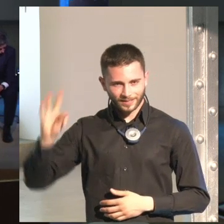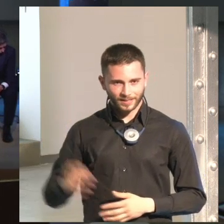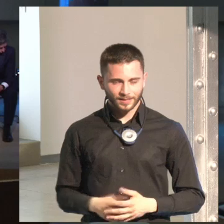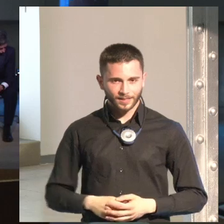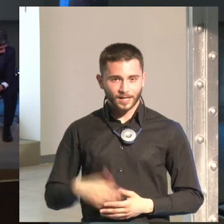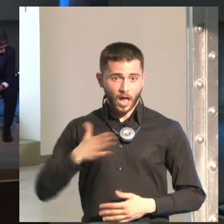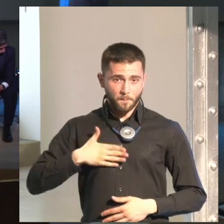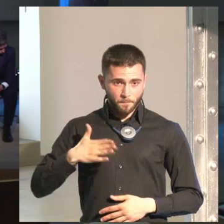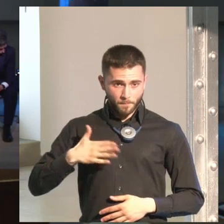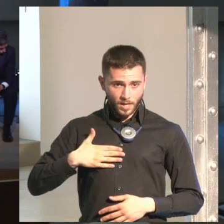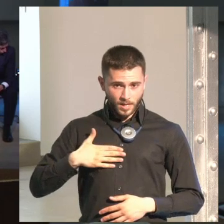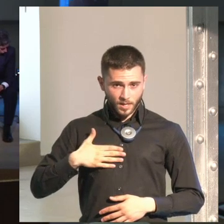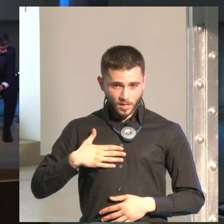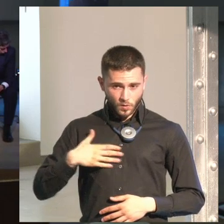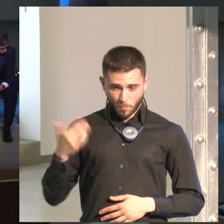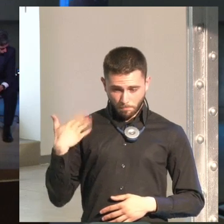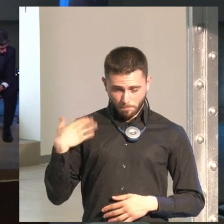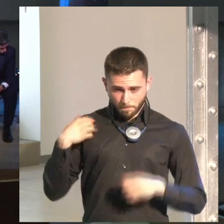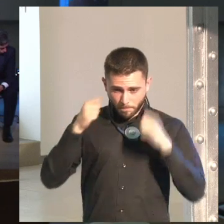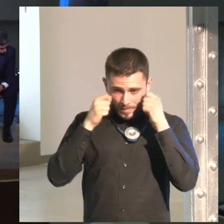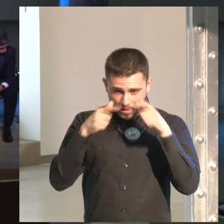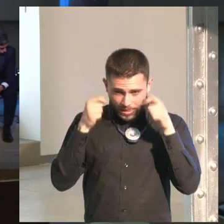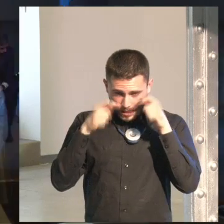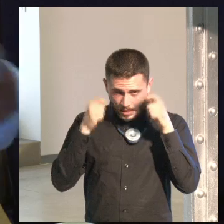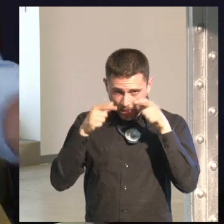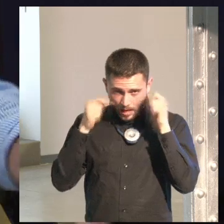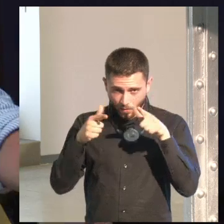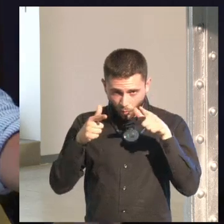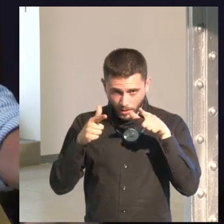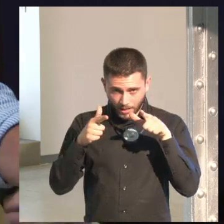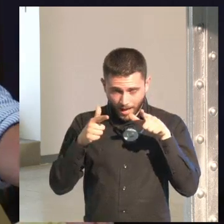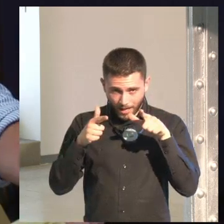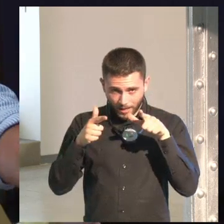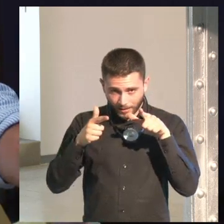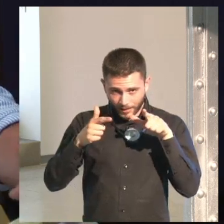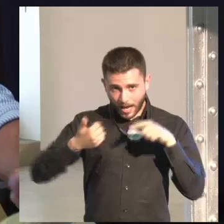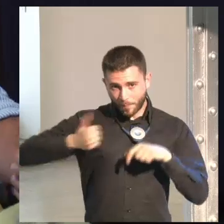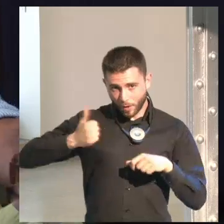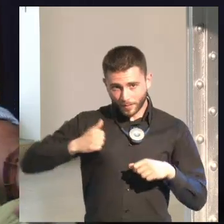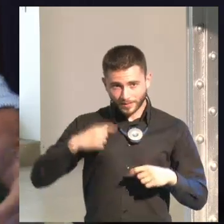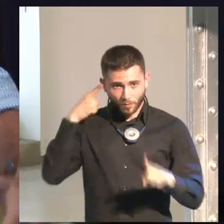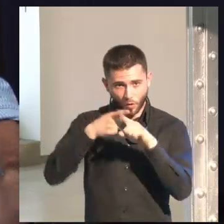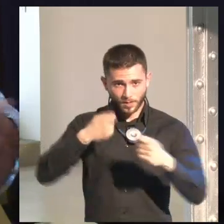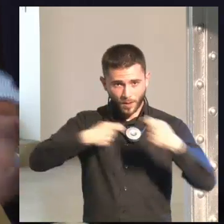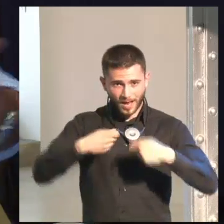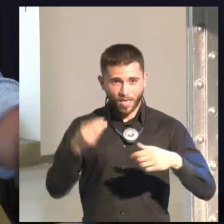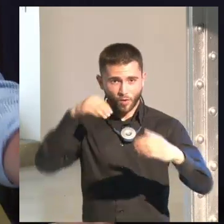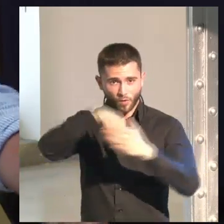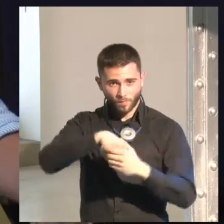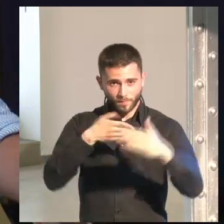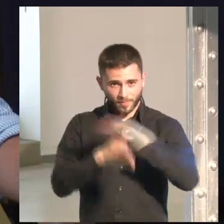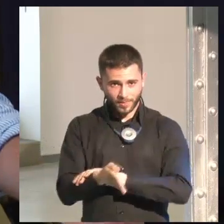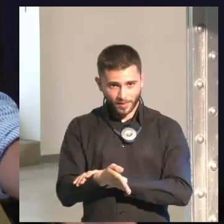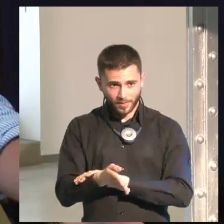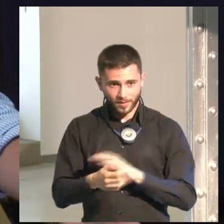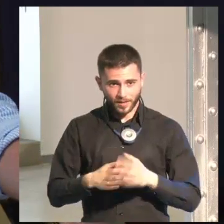estoy empezando a darme cuenta, ¿no? Es que están aprovechando, ¿no?, para entrar en el mercado, y su estrategia ha sido, y puede que siga siendo en el